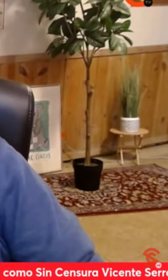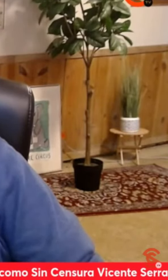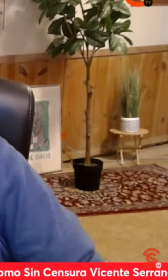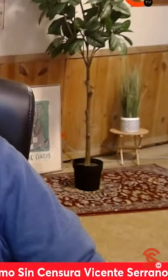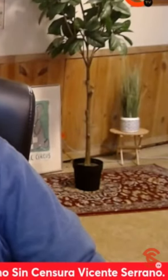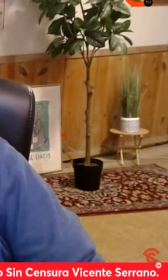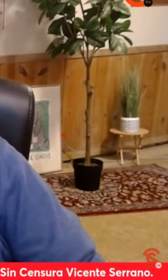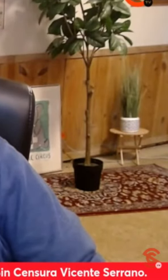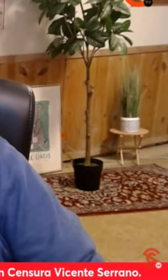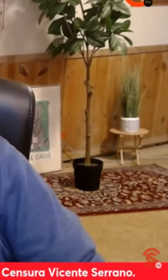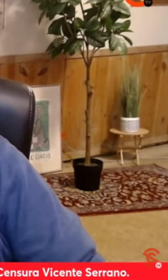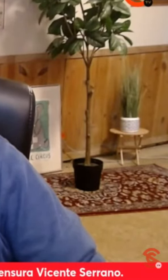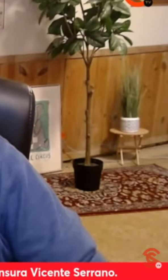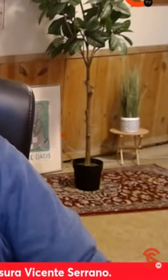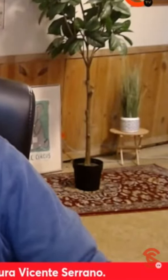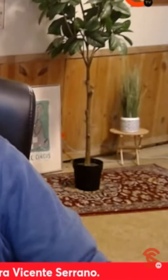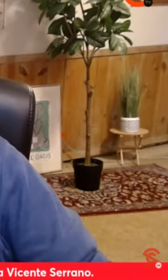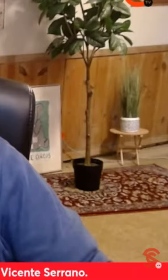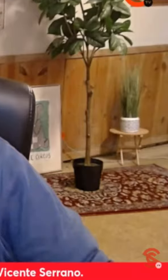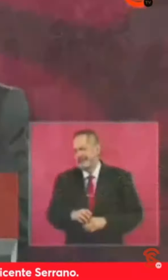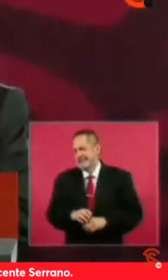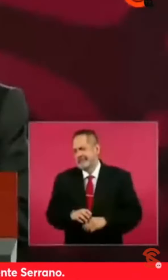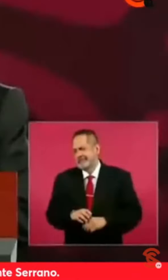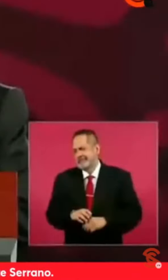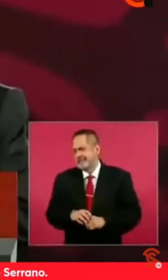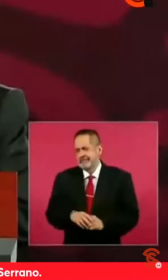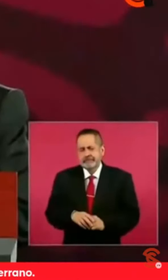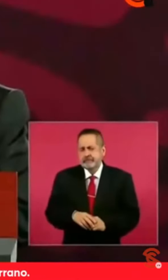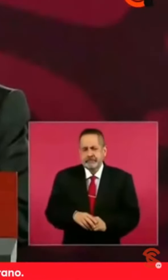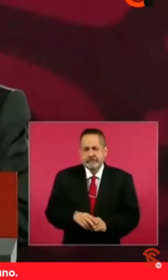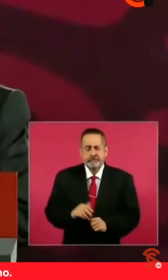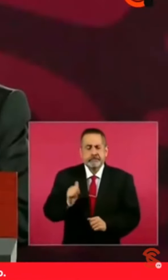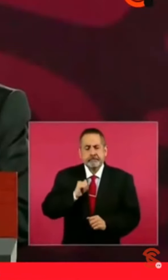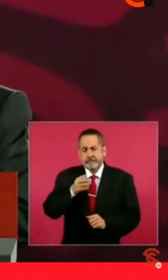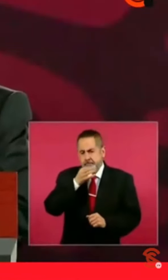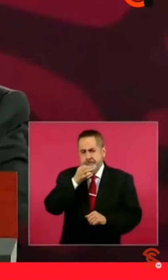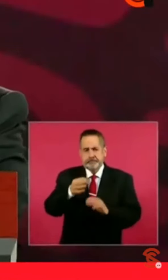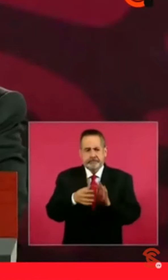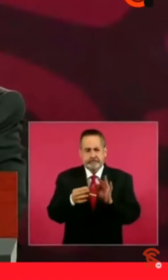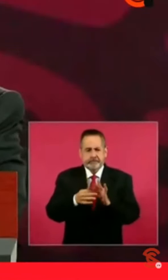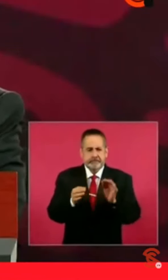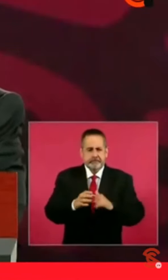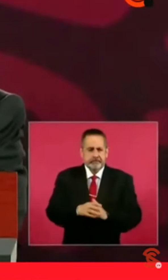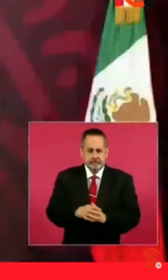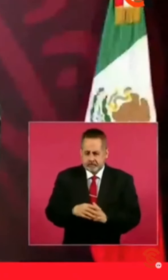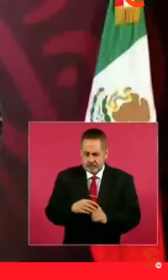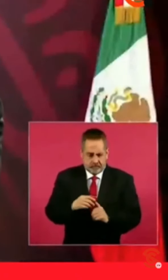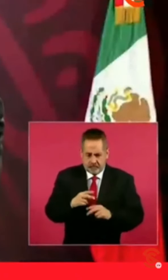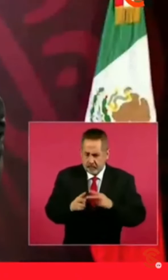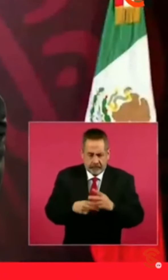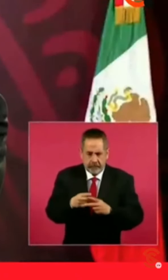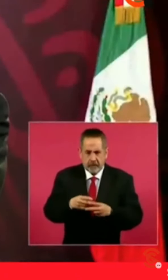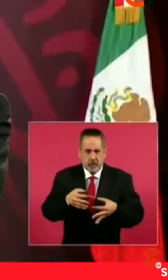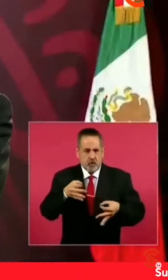imaginamos, resonará hoy en la Casa Blanca. Porque no voy a llevar a cabo ningún juicio